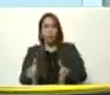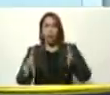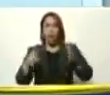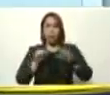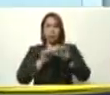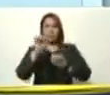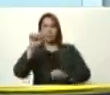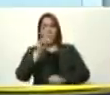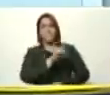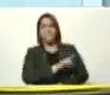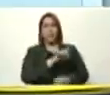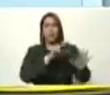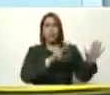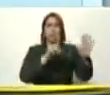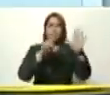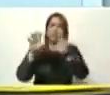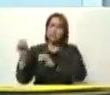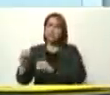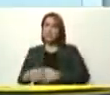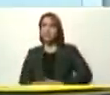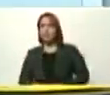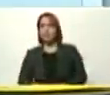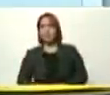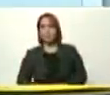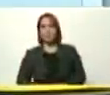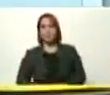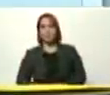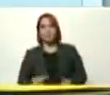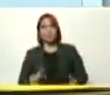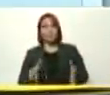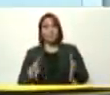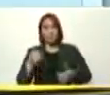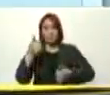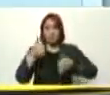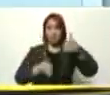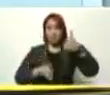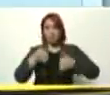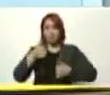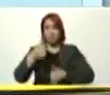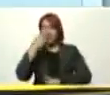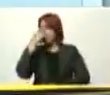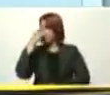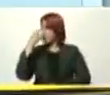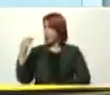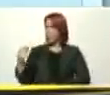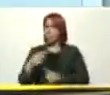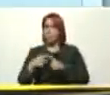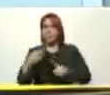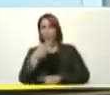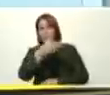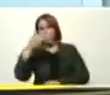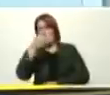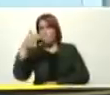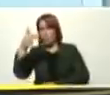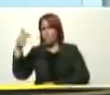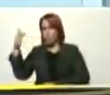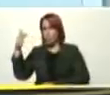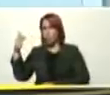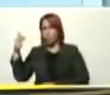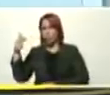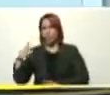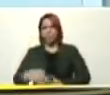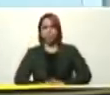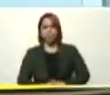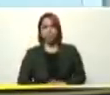desde 1860, que la ganó el candidato de Ezequiel Zamora, pero a plomo.